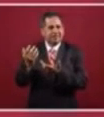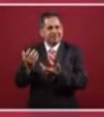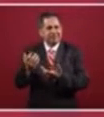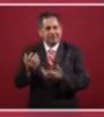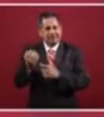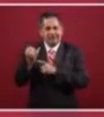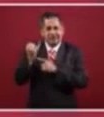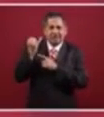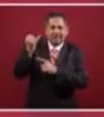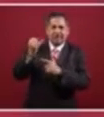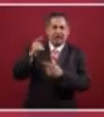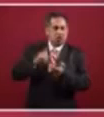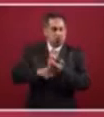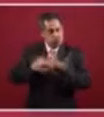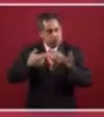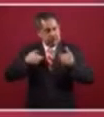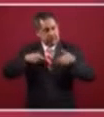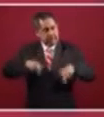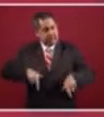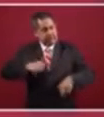en lo que represento